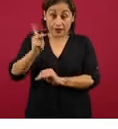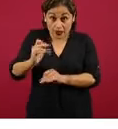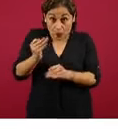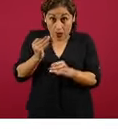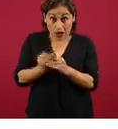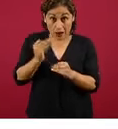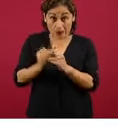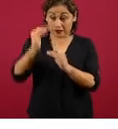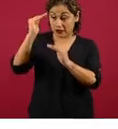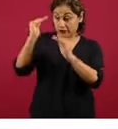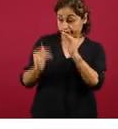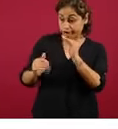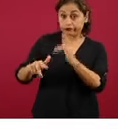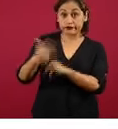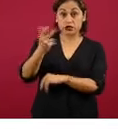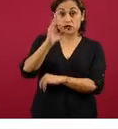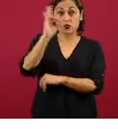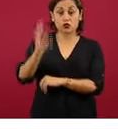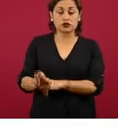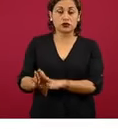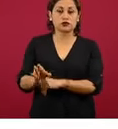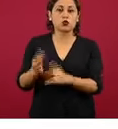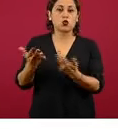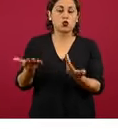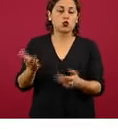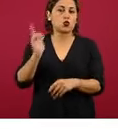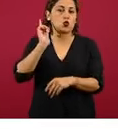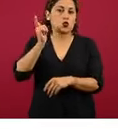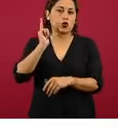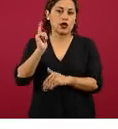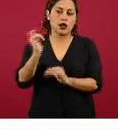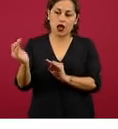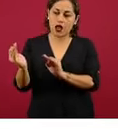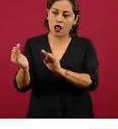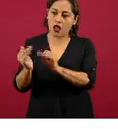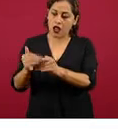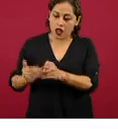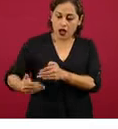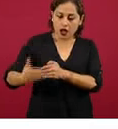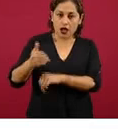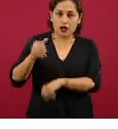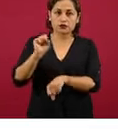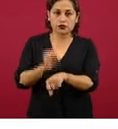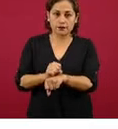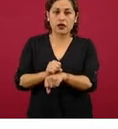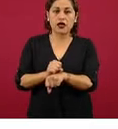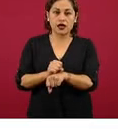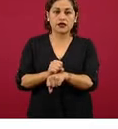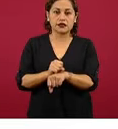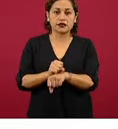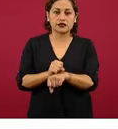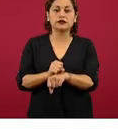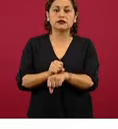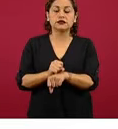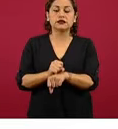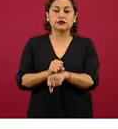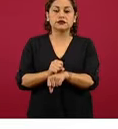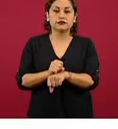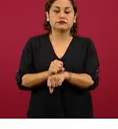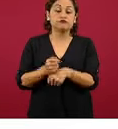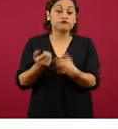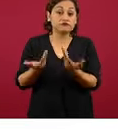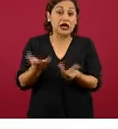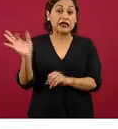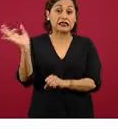de disminución, es posible que no lleguemos a seguir teniendo una tendencia positiva, ya sea que entremos a